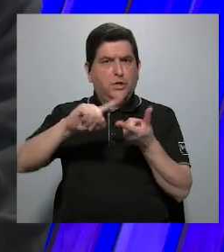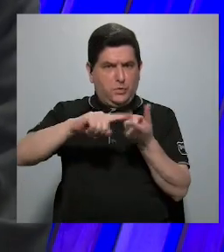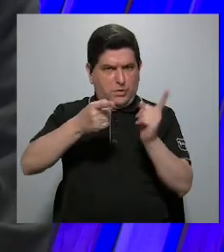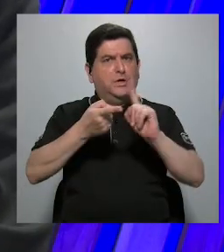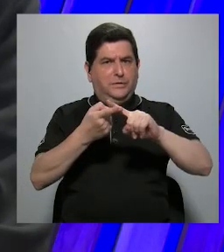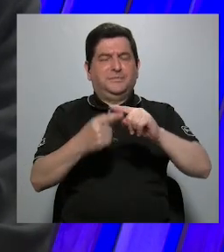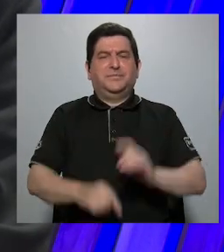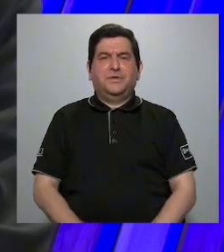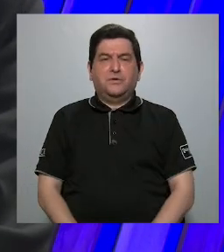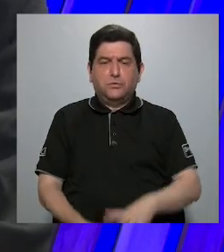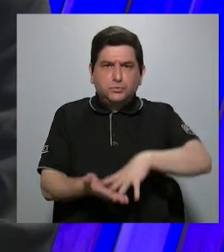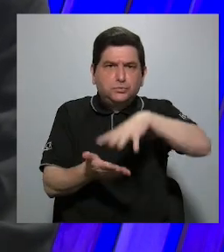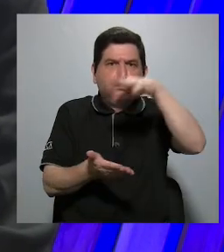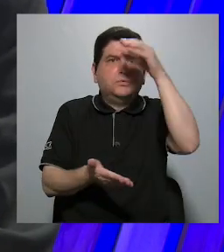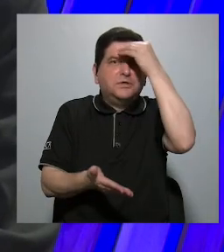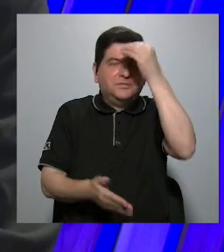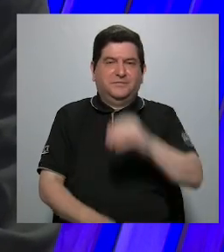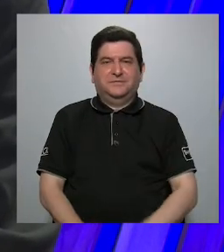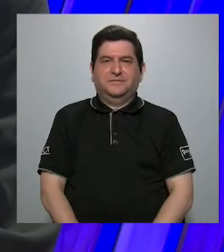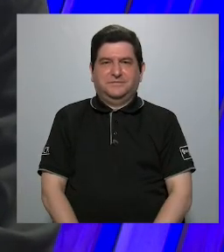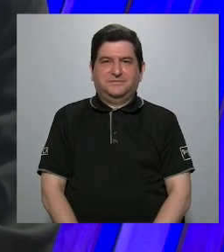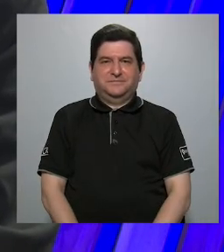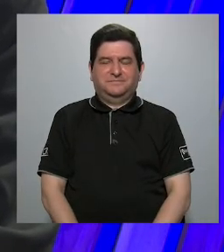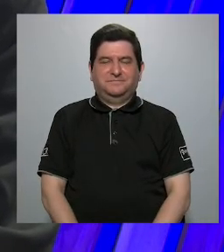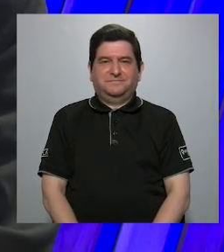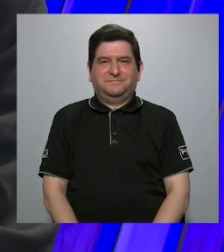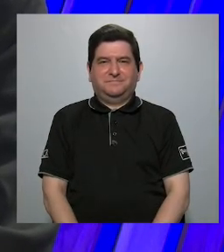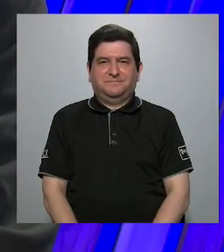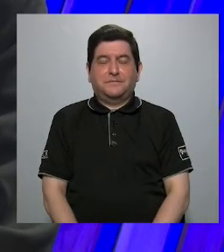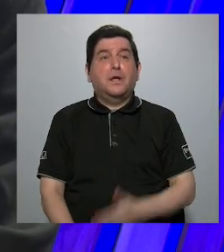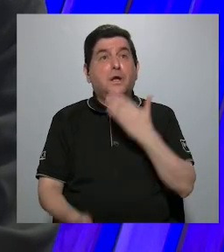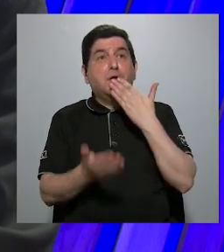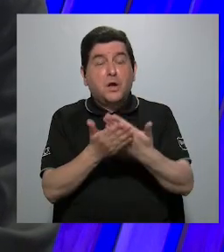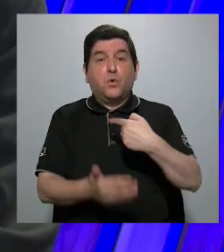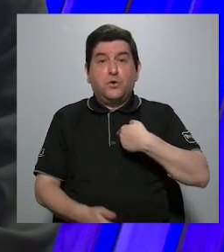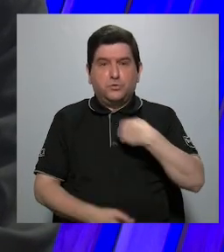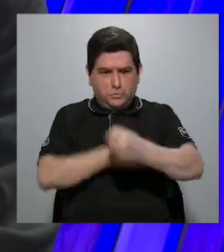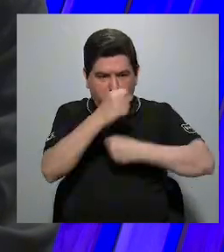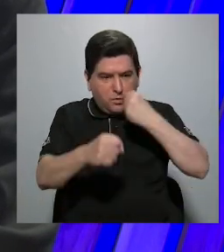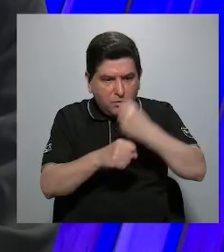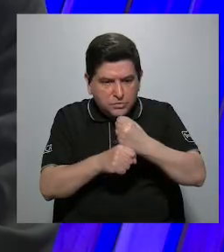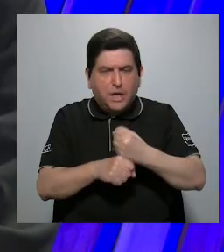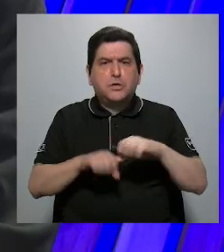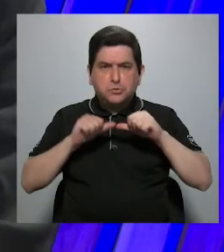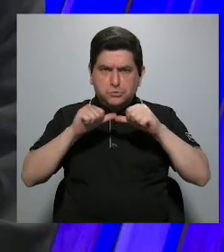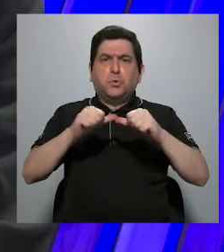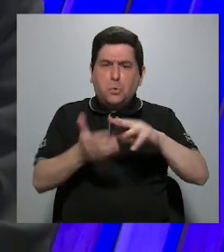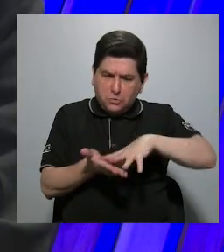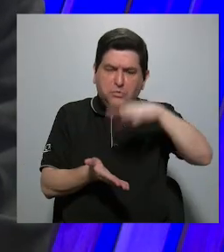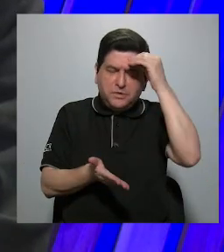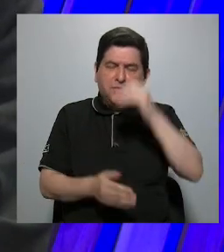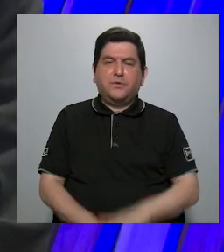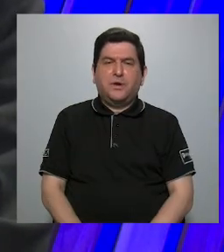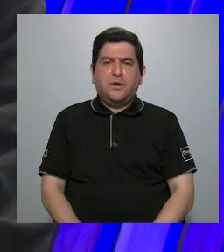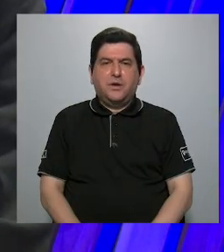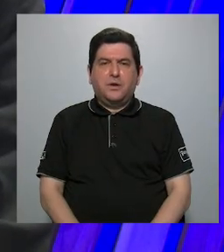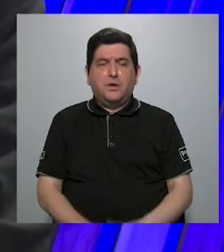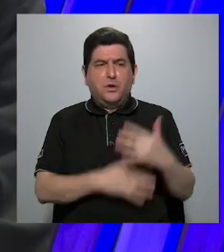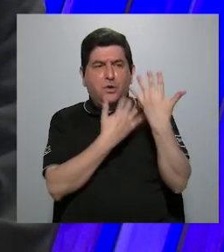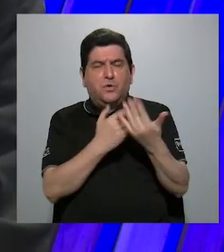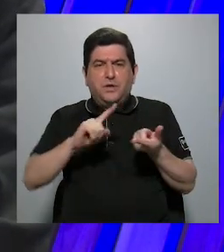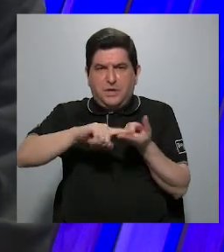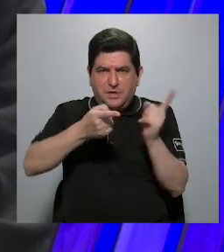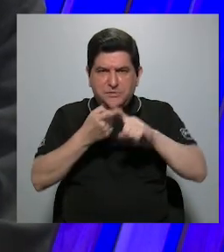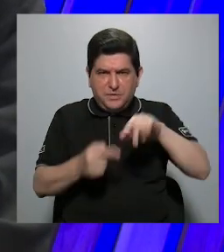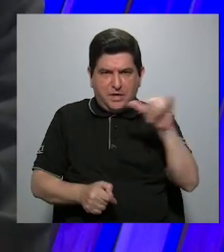Continuamos, amigas y amigos, aprendiendo. Y qué bueno que a mi edad yo puedo aprender. Esperamos que las amigas y amigos